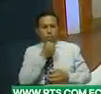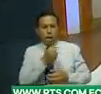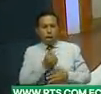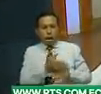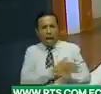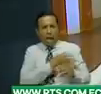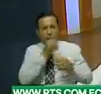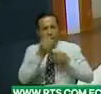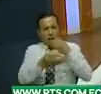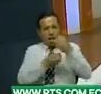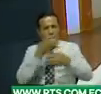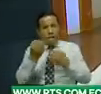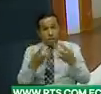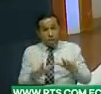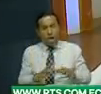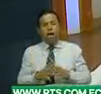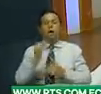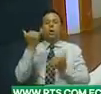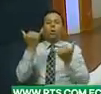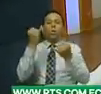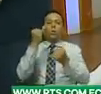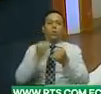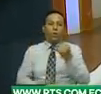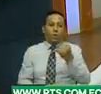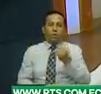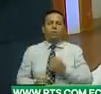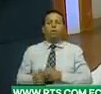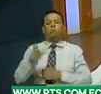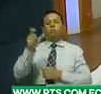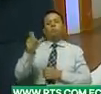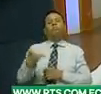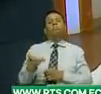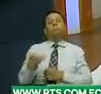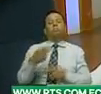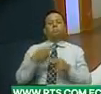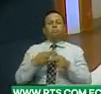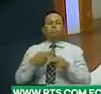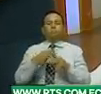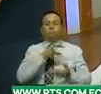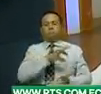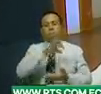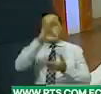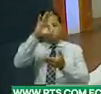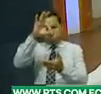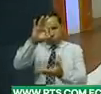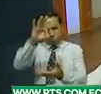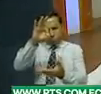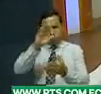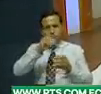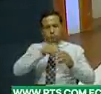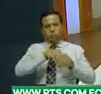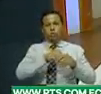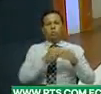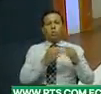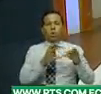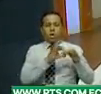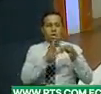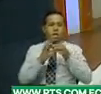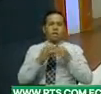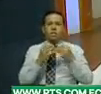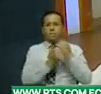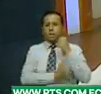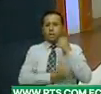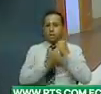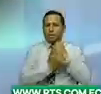presidencia de la República y también sus propuestas. Para concluir, presentamos a la representante del movimiento Alianza País, Jimena